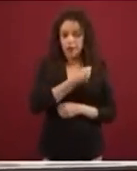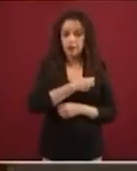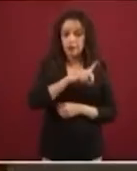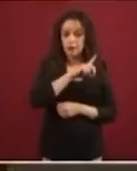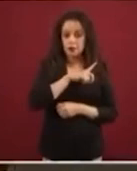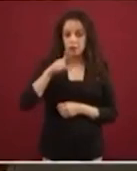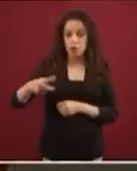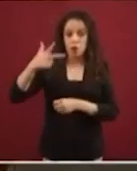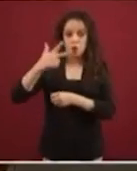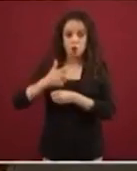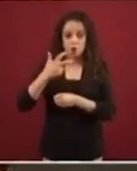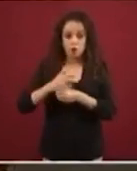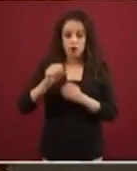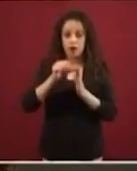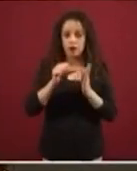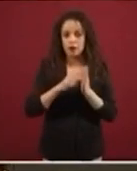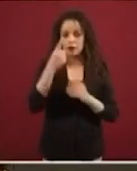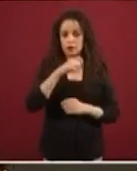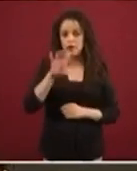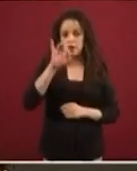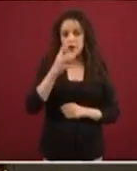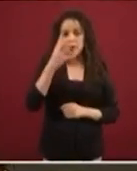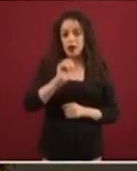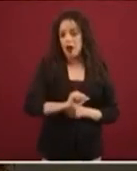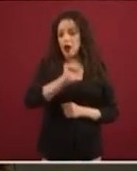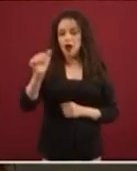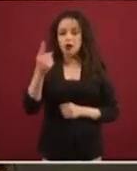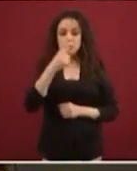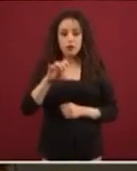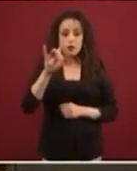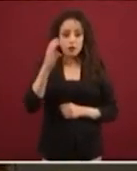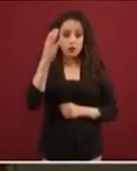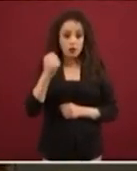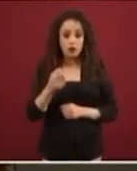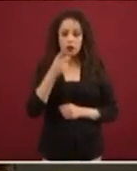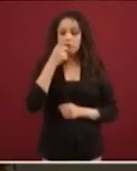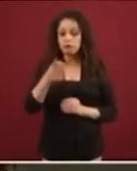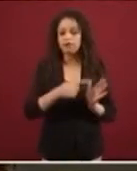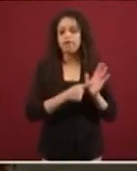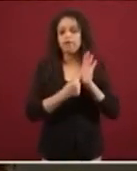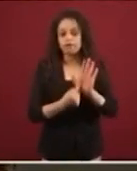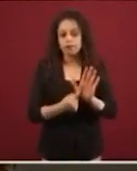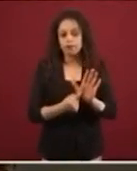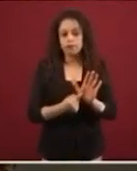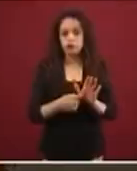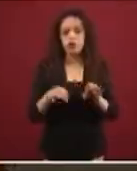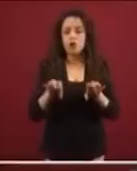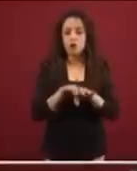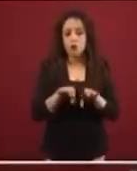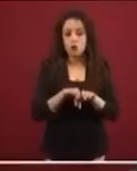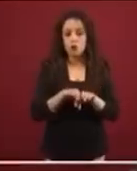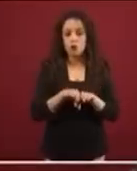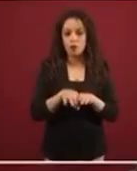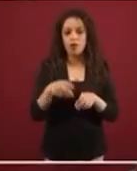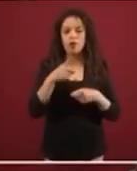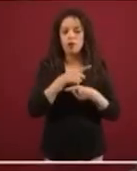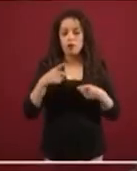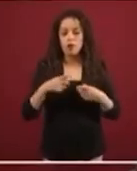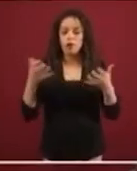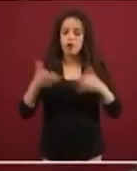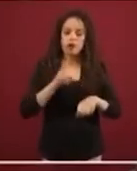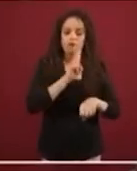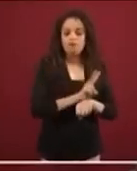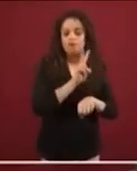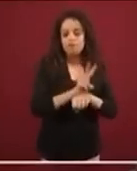artículos 134 al 139, las circunstancias, las condiciones en las que opera la vigilancia